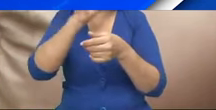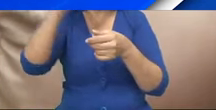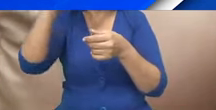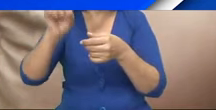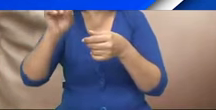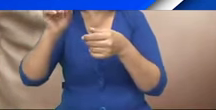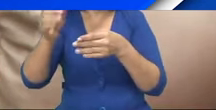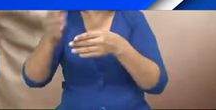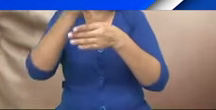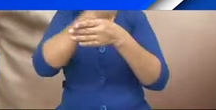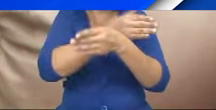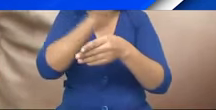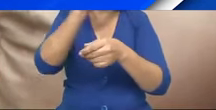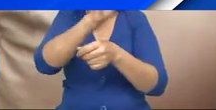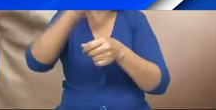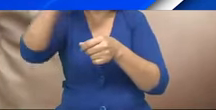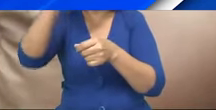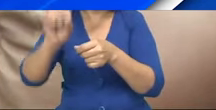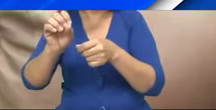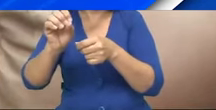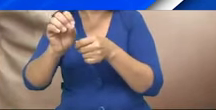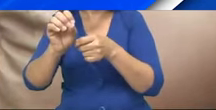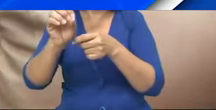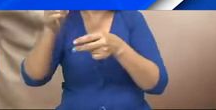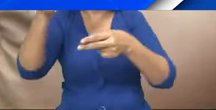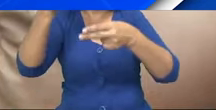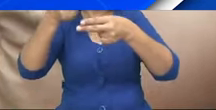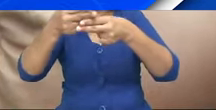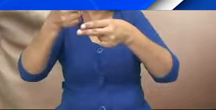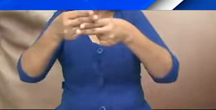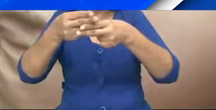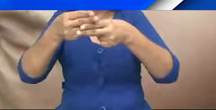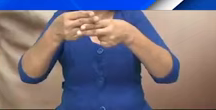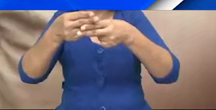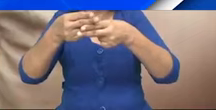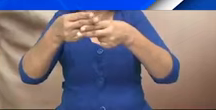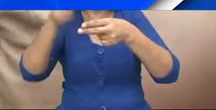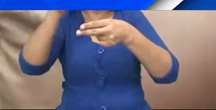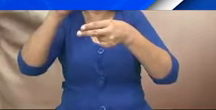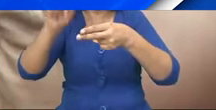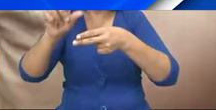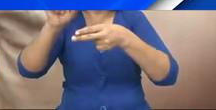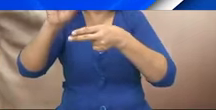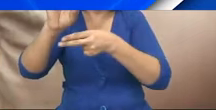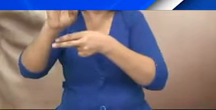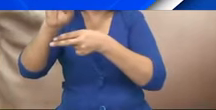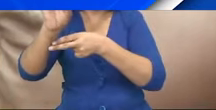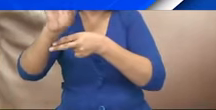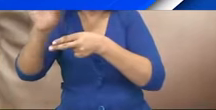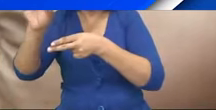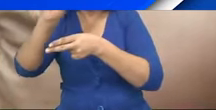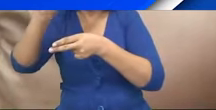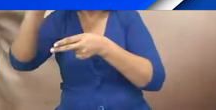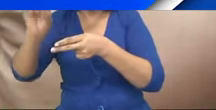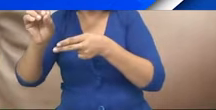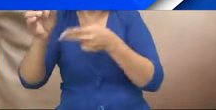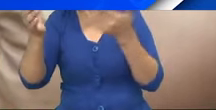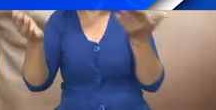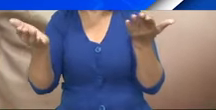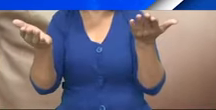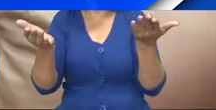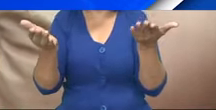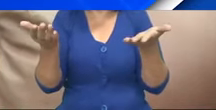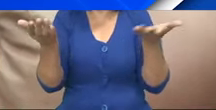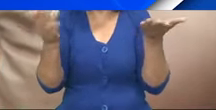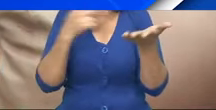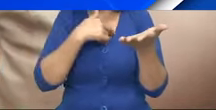se ha hecho a través de una tasa denominada tasa LIBOR. ¿Eh?